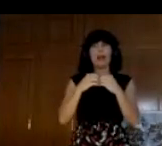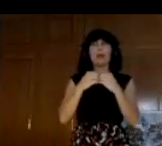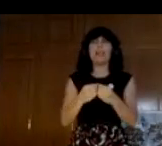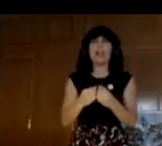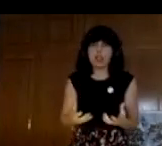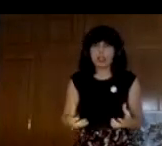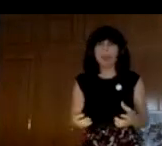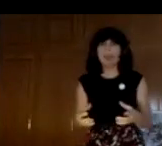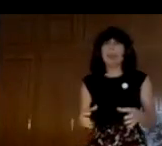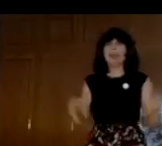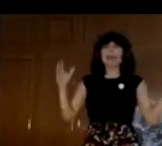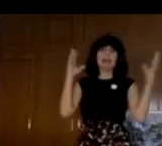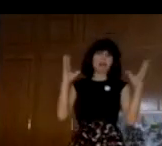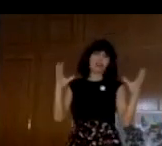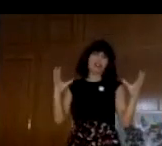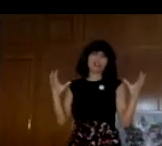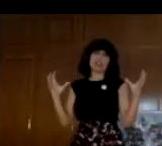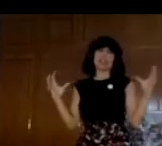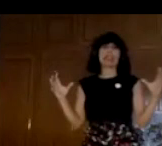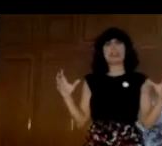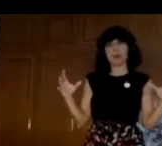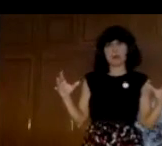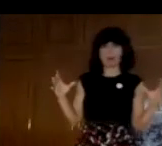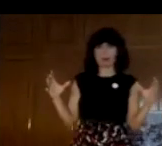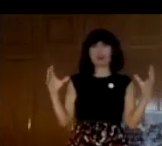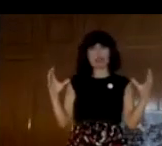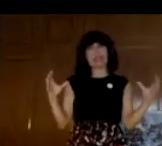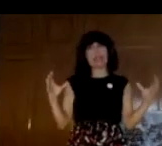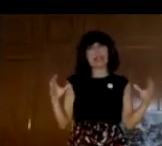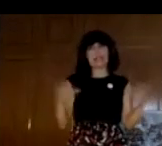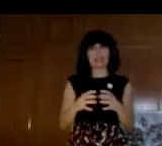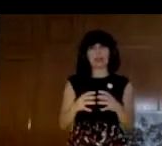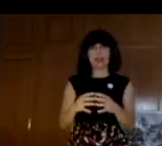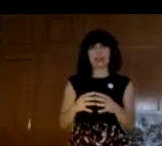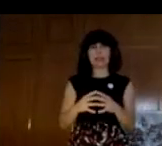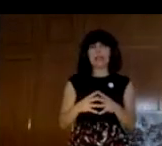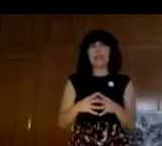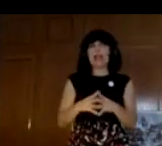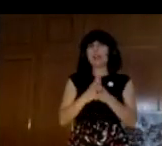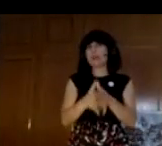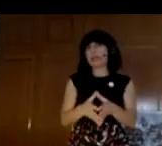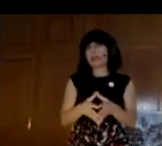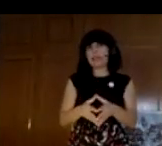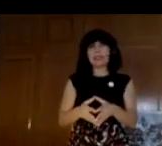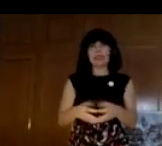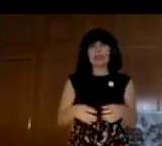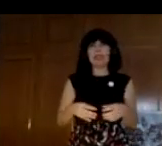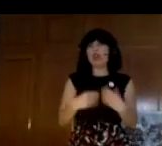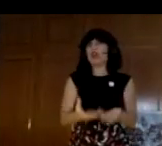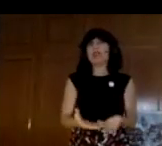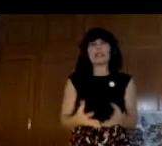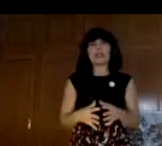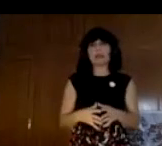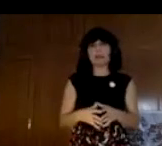una opinión, trabajamos con esos 3 grandes grupos, ¿no? Se usan en campañas electorales. A los votantes,